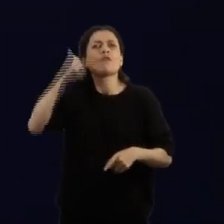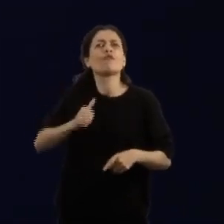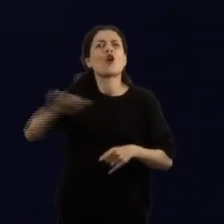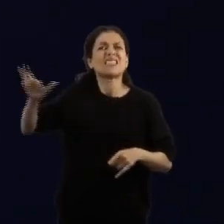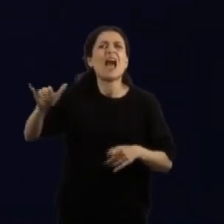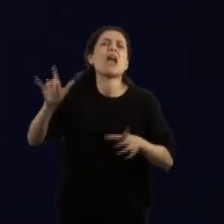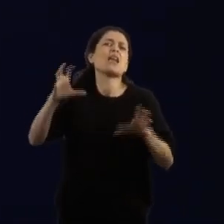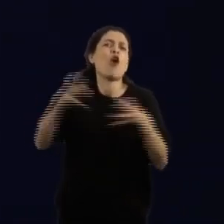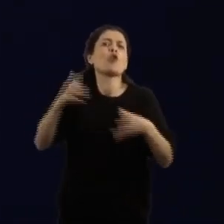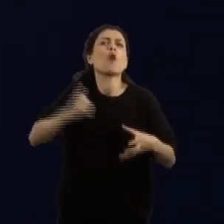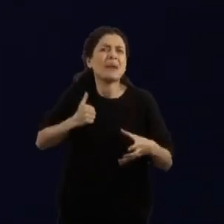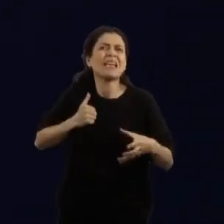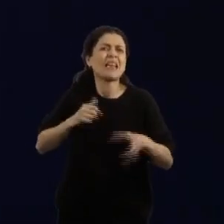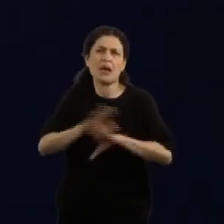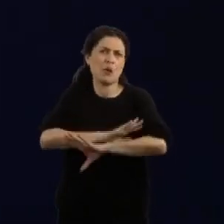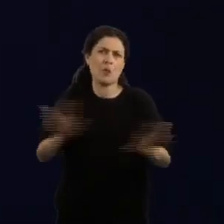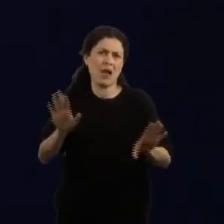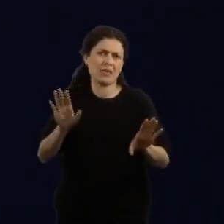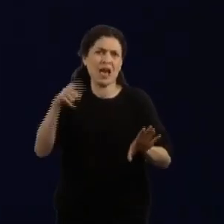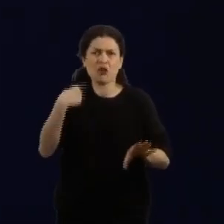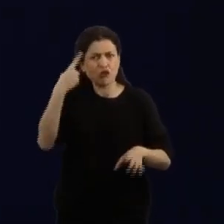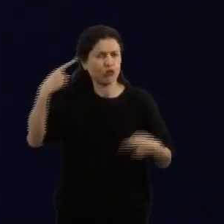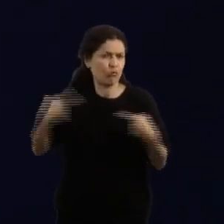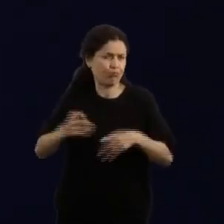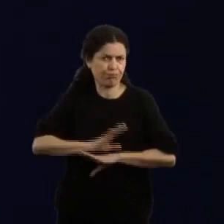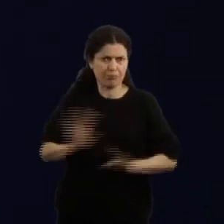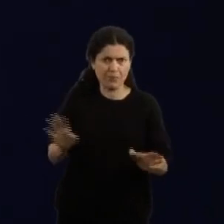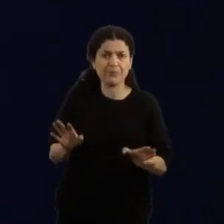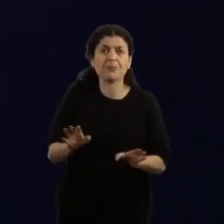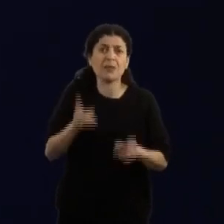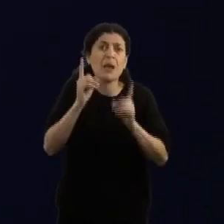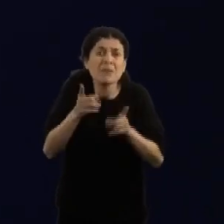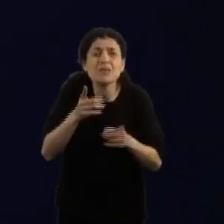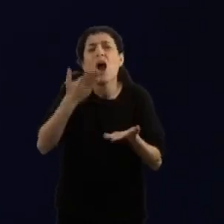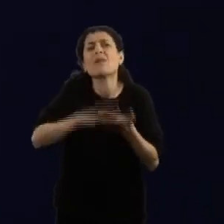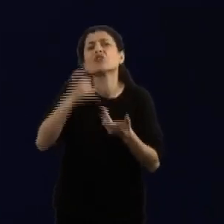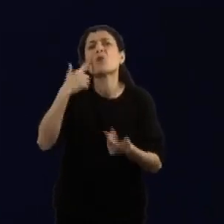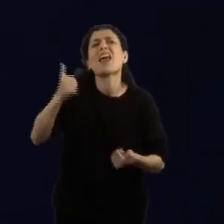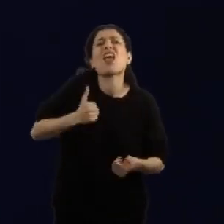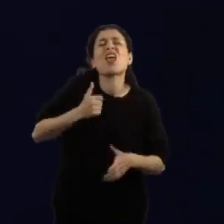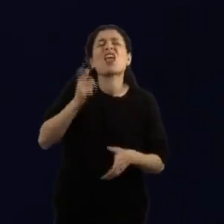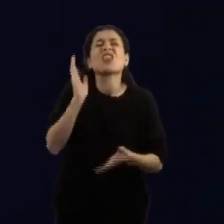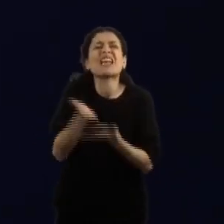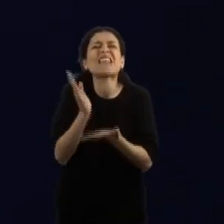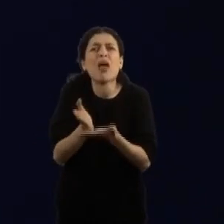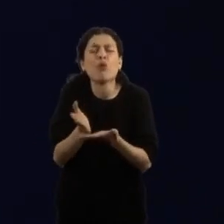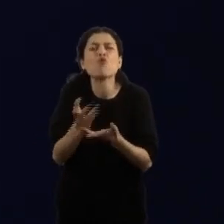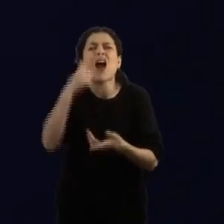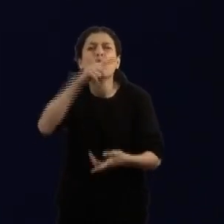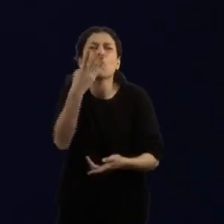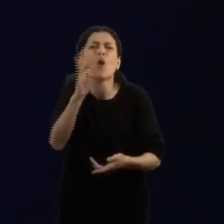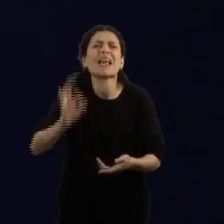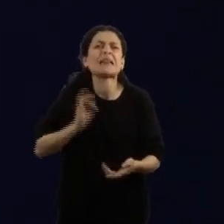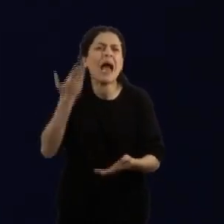militar que además ocurrió hace 40 años, ¿no? Y ayer lo que vimos fue desfilar, además, a muchos chicos